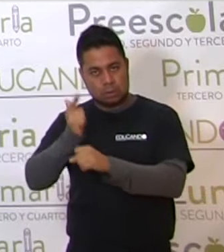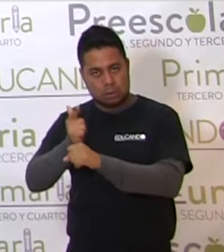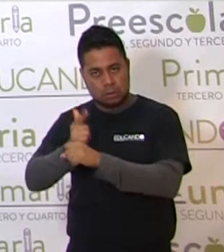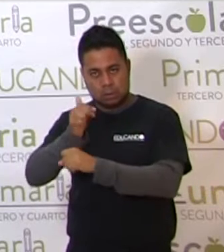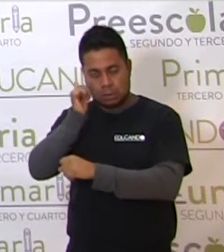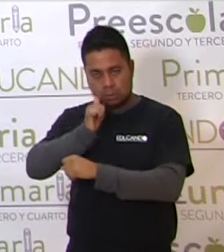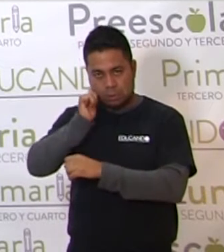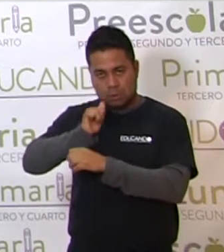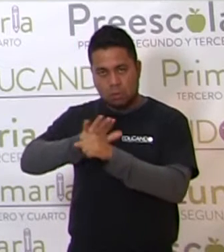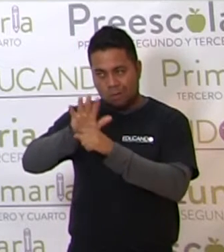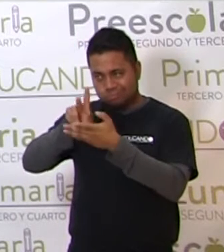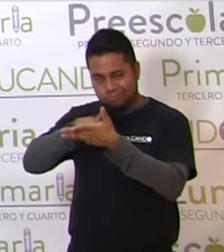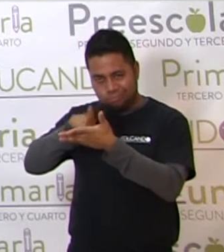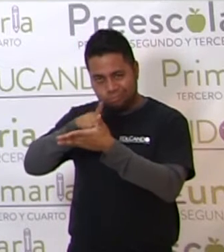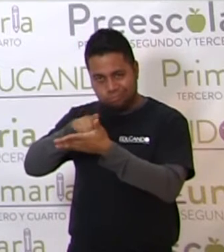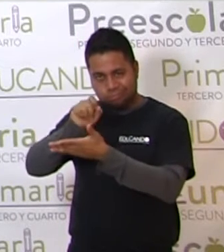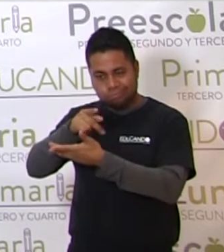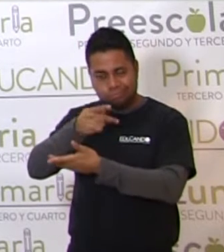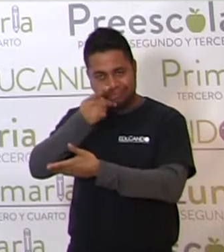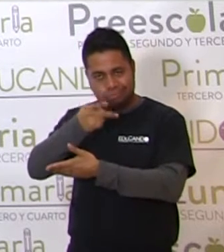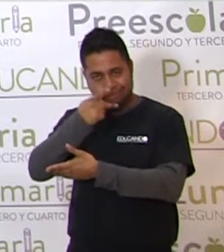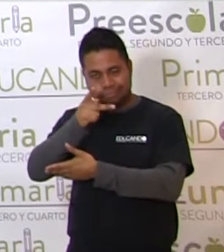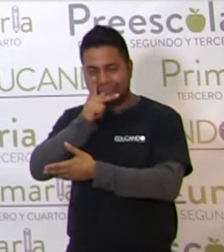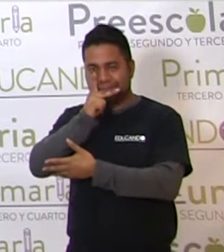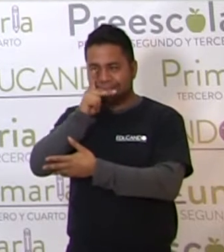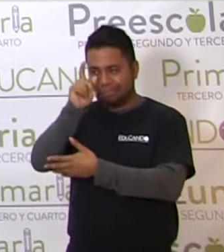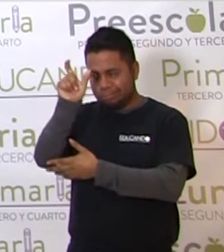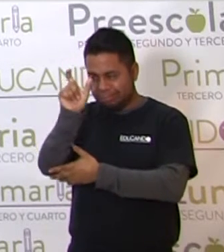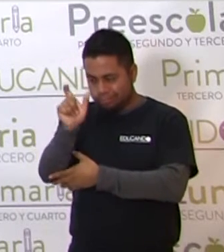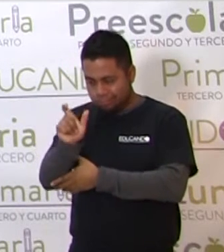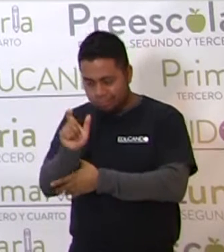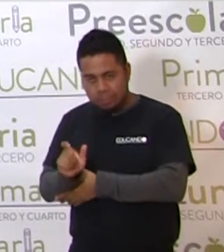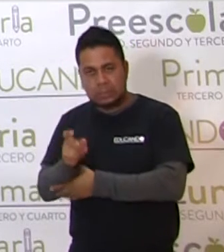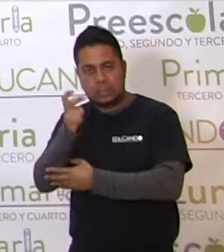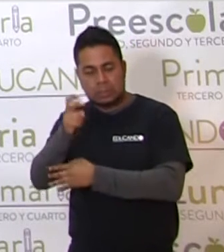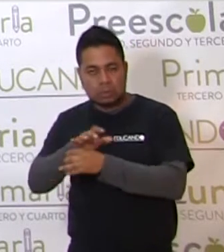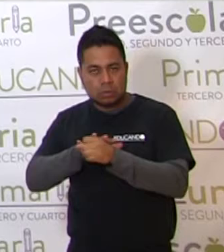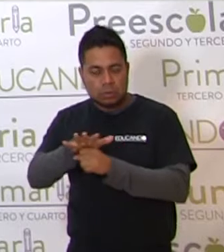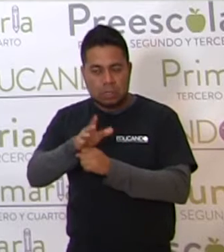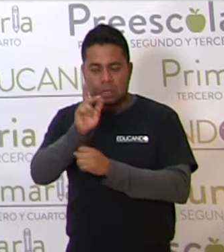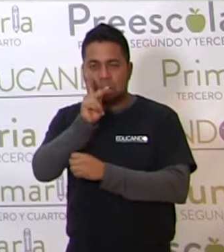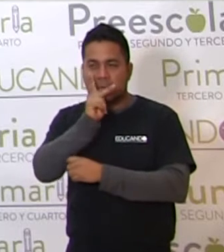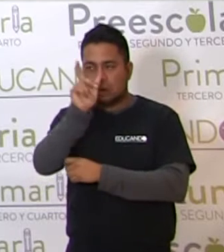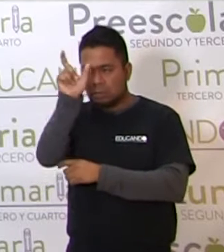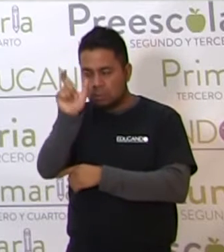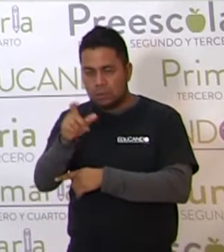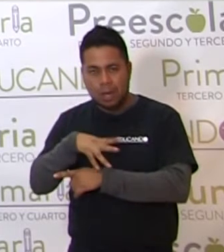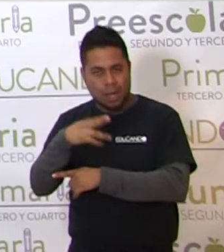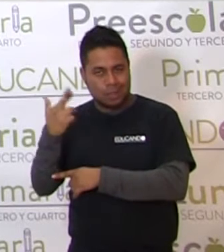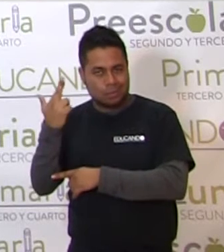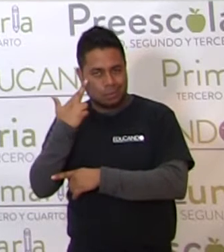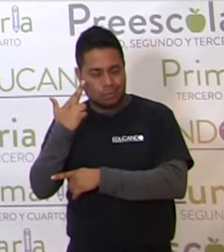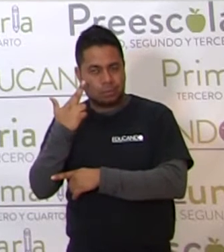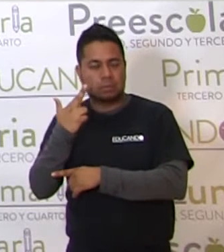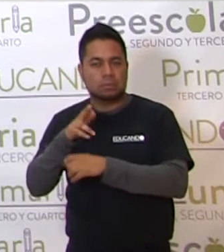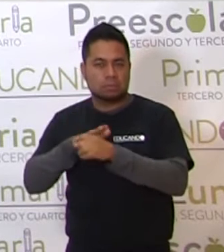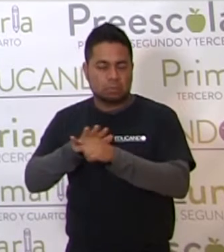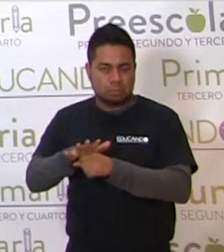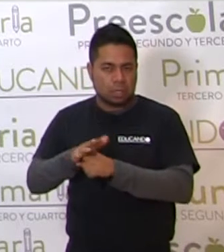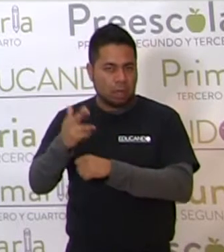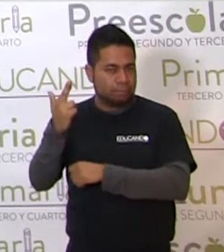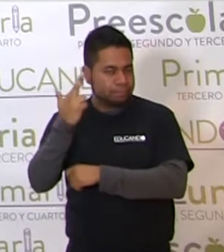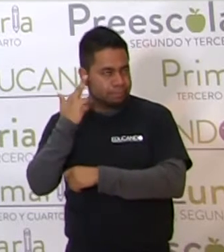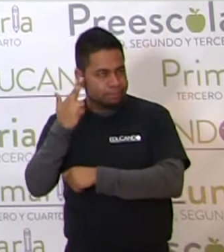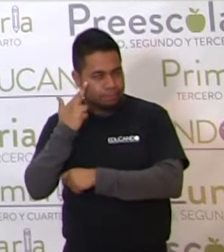siempre la repetición de las palabras y estas estas palabras van a tener un sonido que va a ser